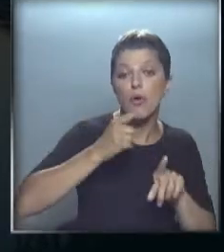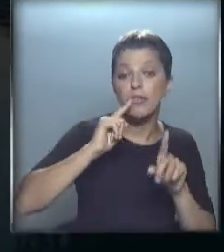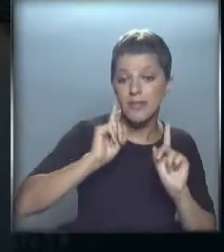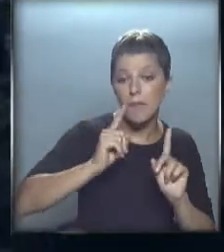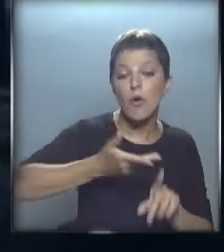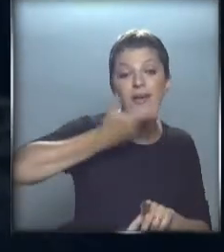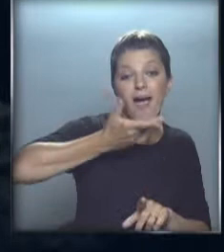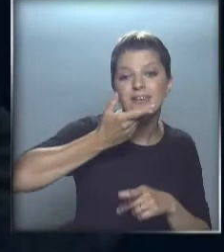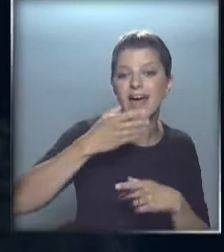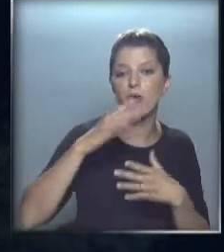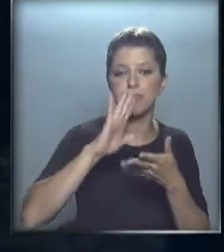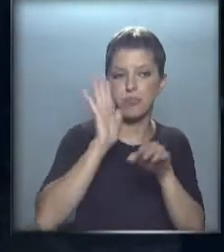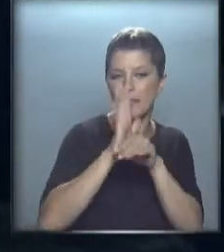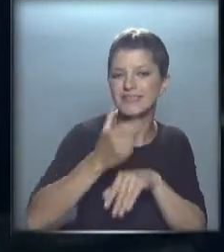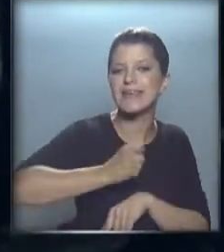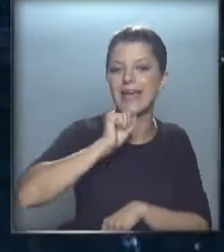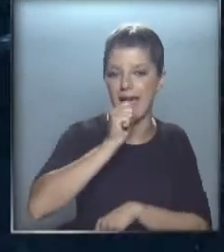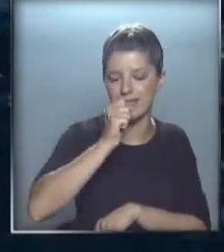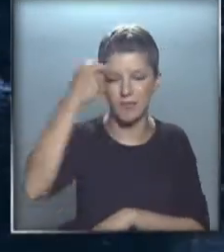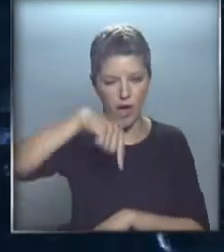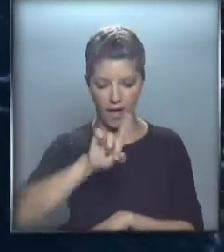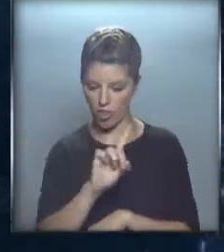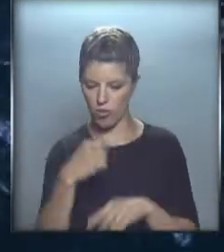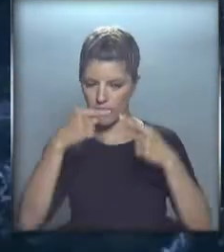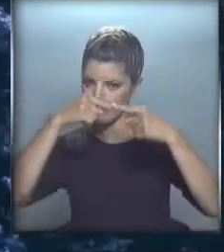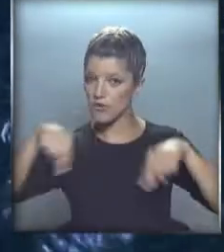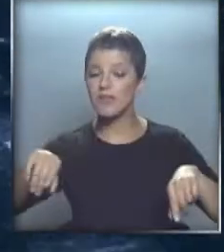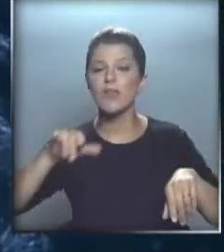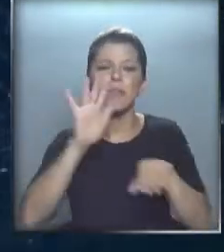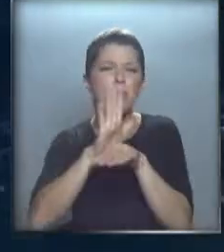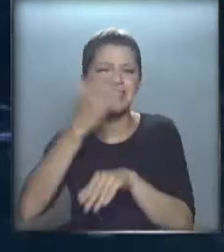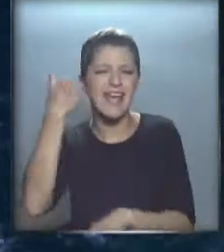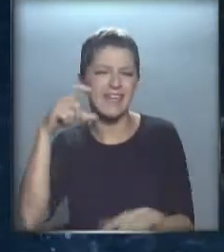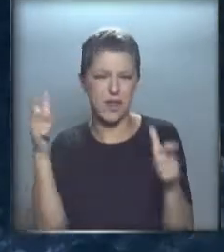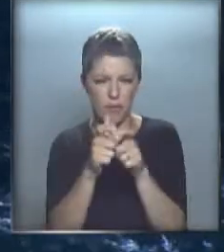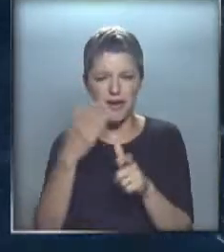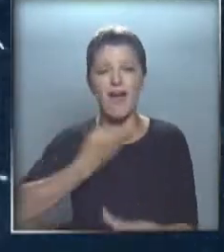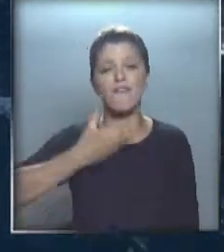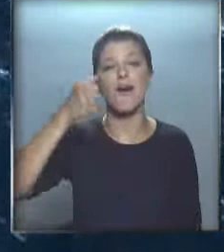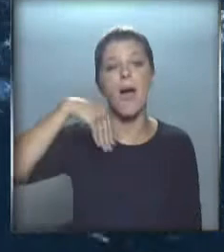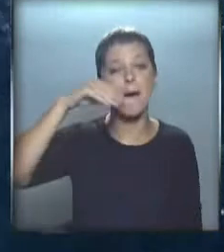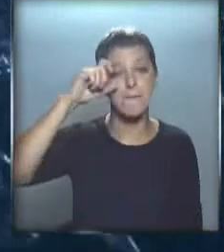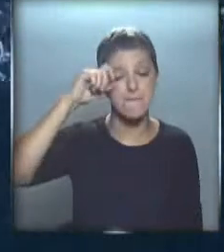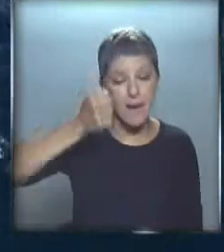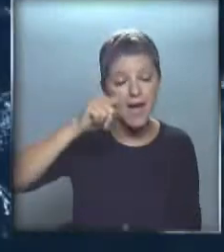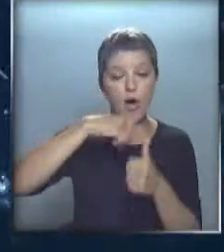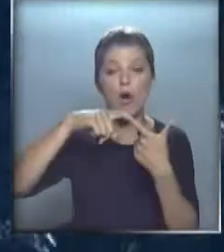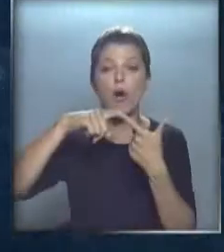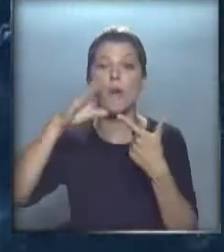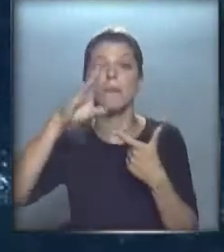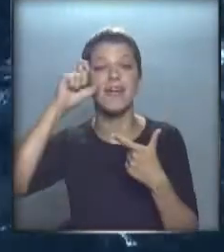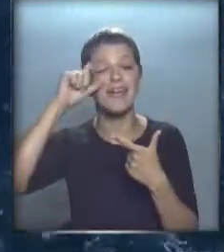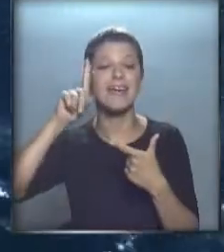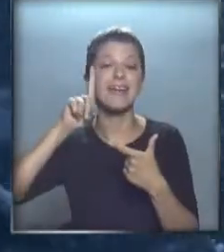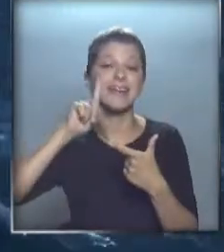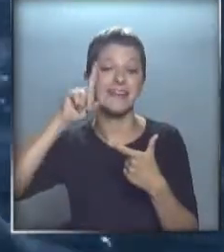de arte. En el momento que los chicos bailan o ensayan. Era como Fama. Es como Fama, como Glee. Mira. Claro. Perfectamente. ¿Y